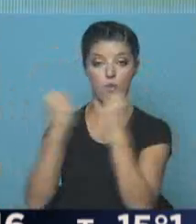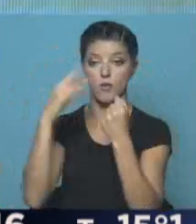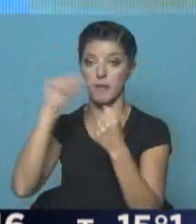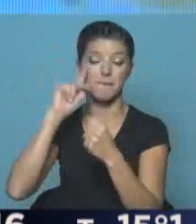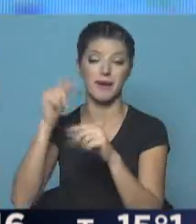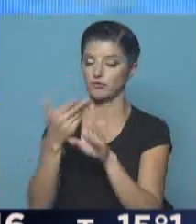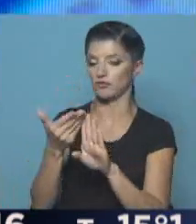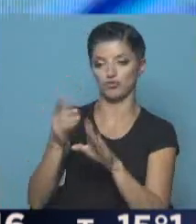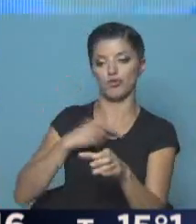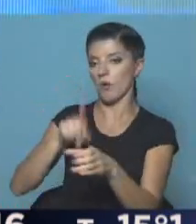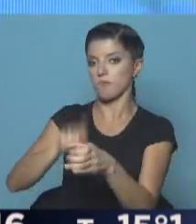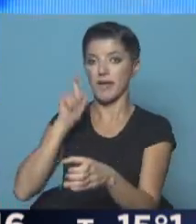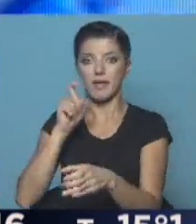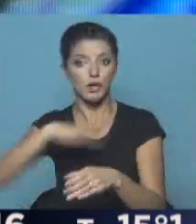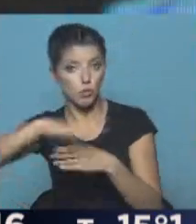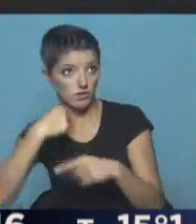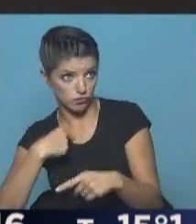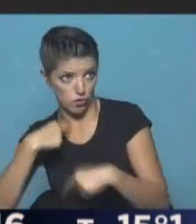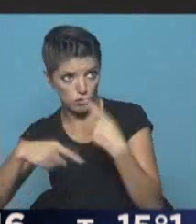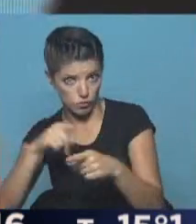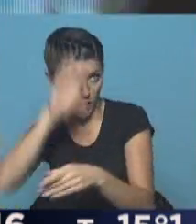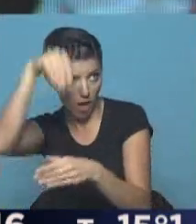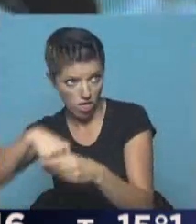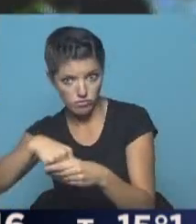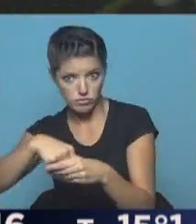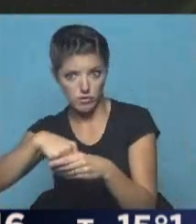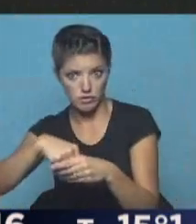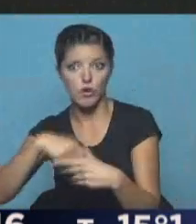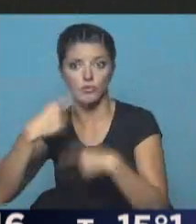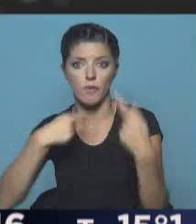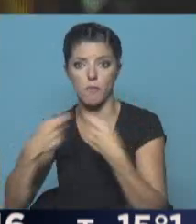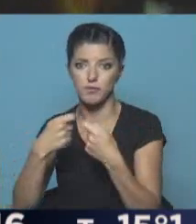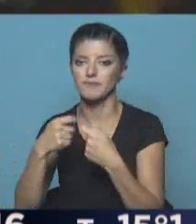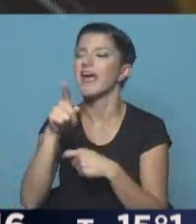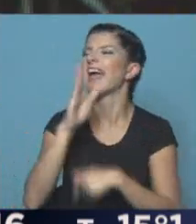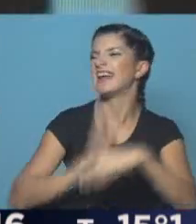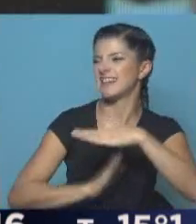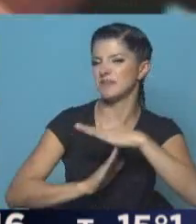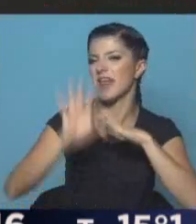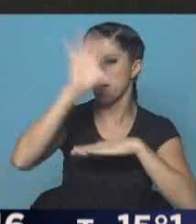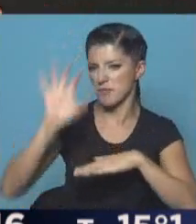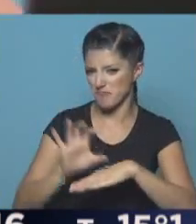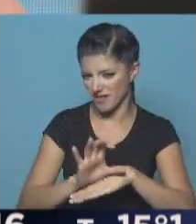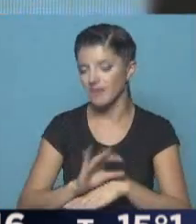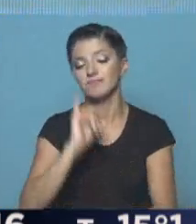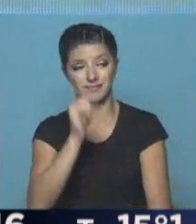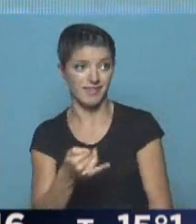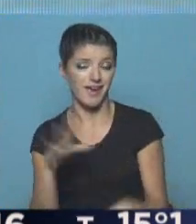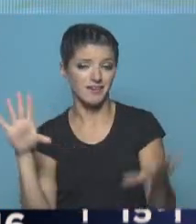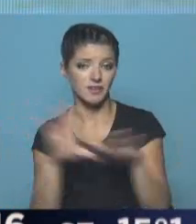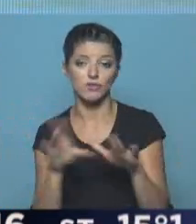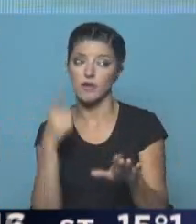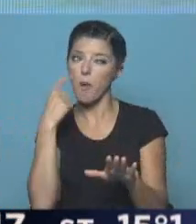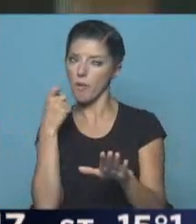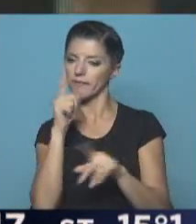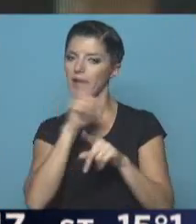y las ciudades por su parte diciendo nosotros seguimos en París ese es el límite federal, y negociamos. El límite federal a lo que puede hacer el gobierno central. Exactamente, entonces ahí uno empieza a ver